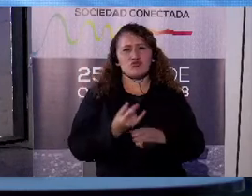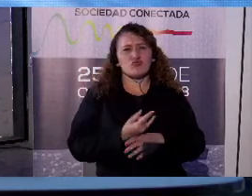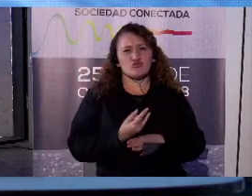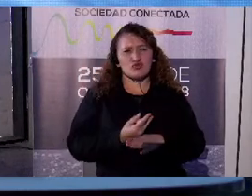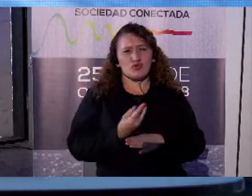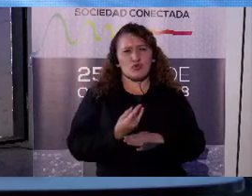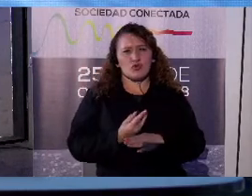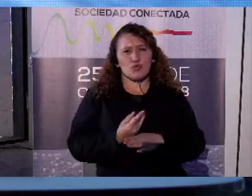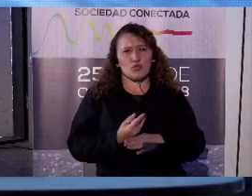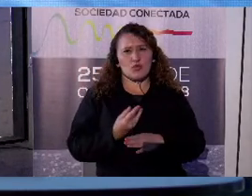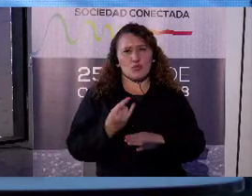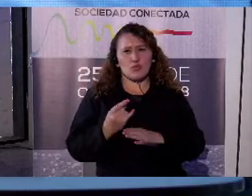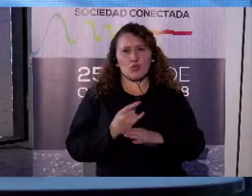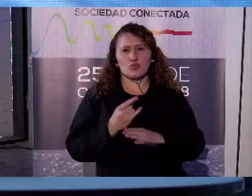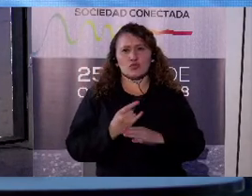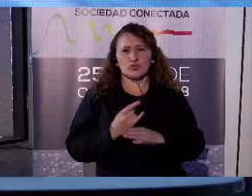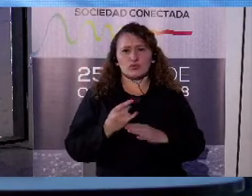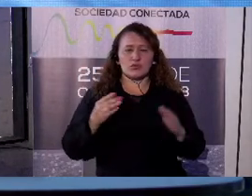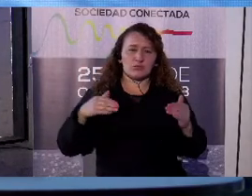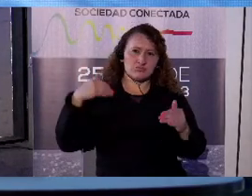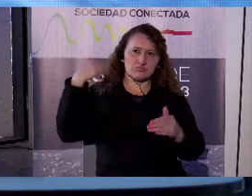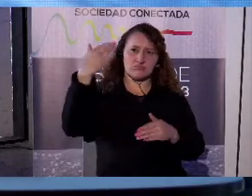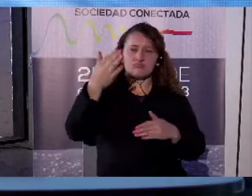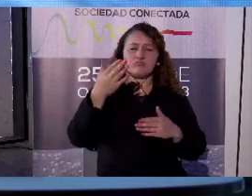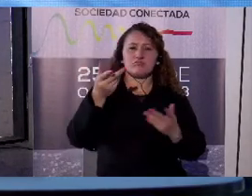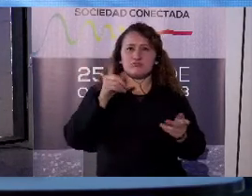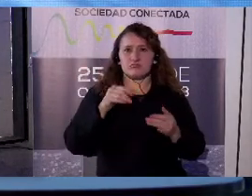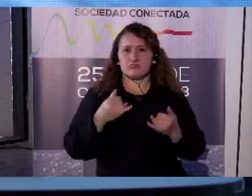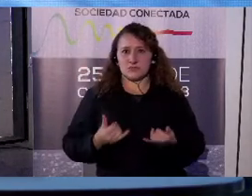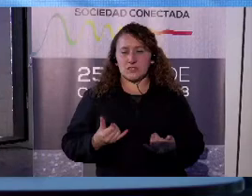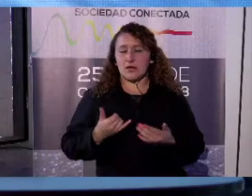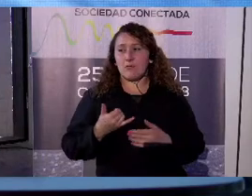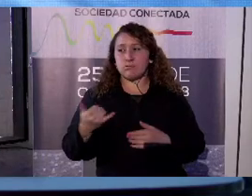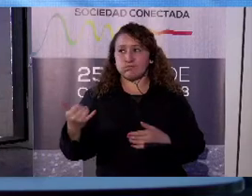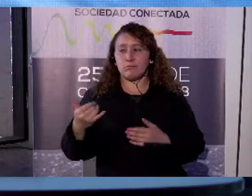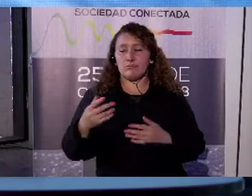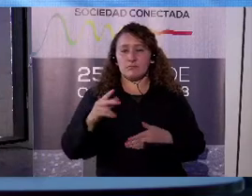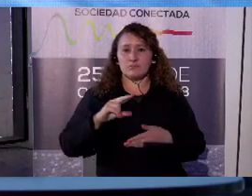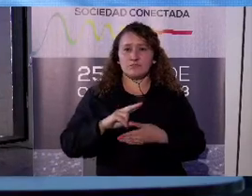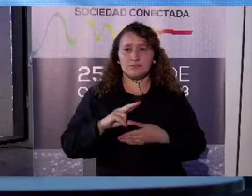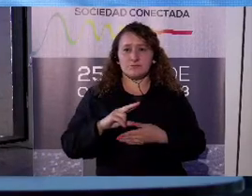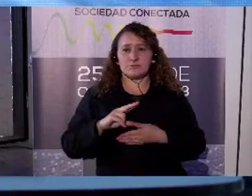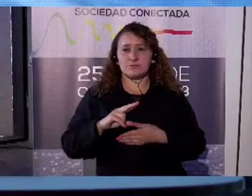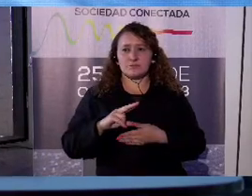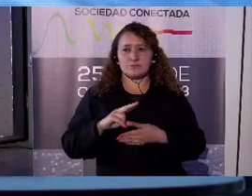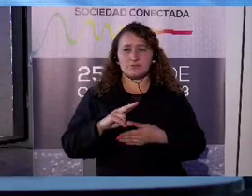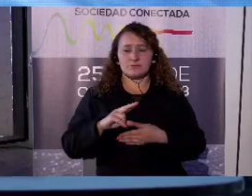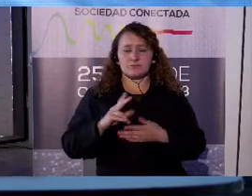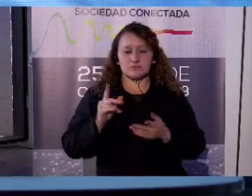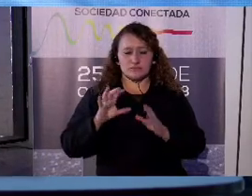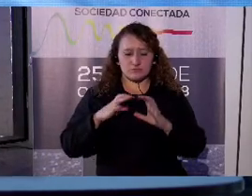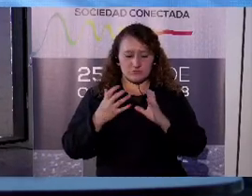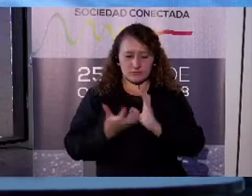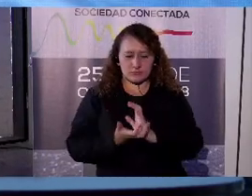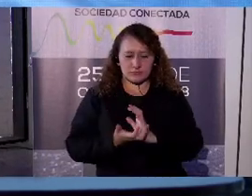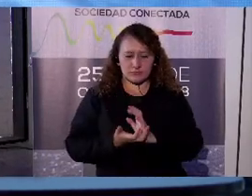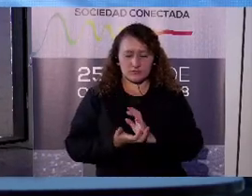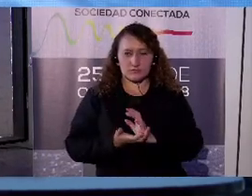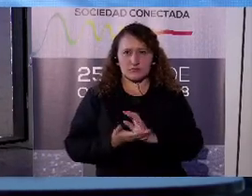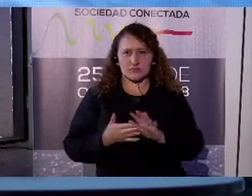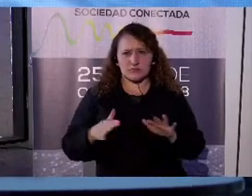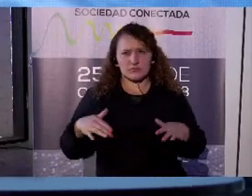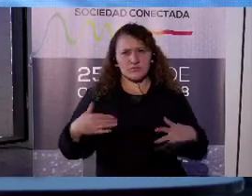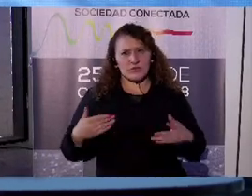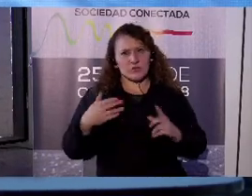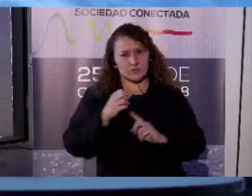tenemos hacia delante y que tenemos hoy implementándose en América Latina este y a nivel global Cómo la